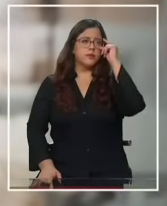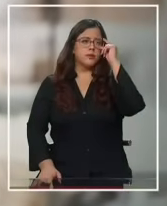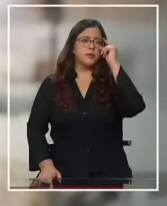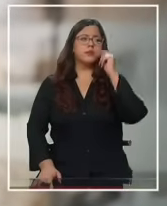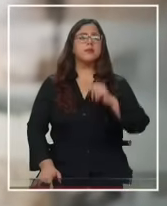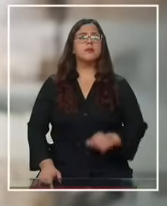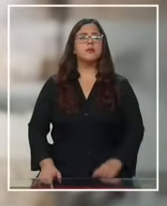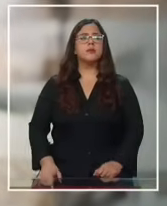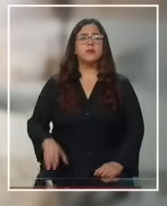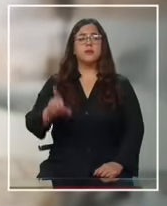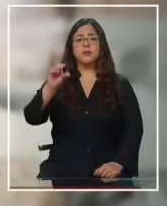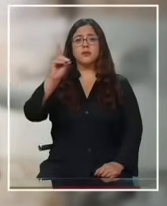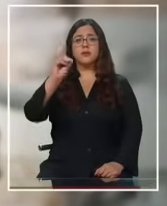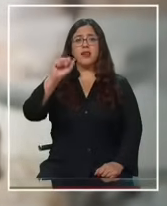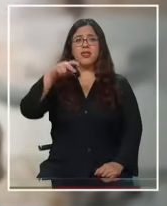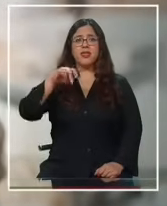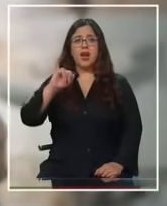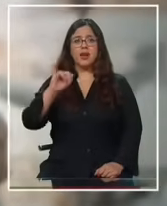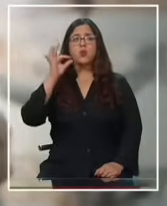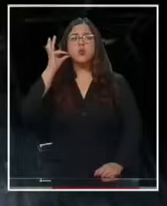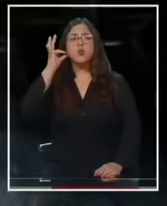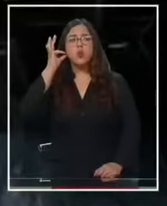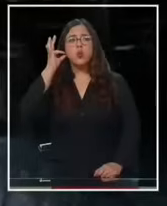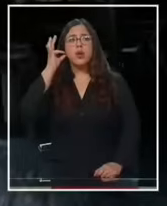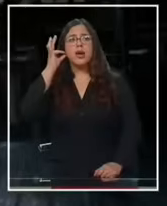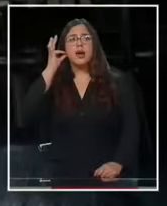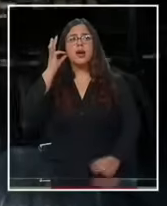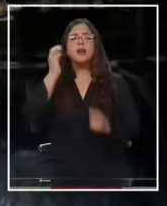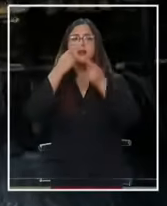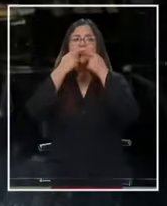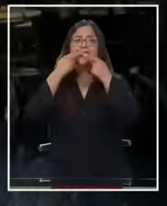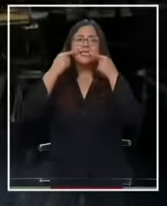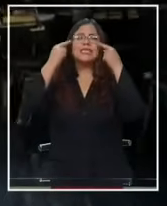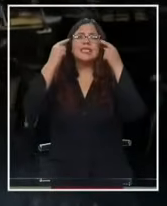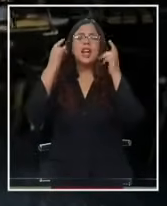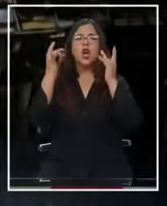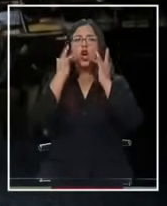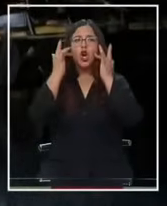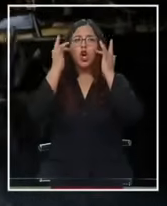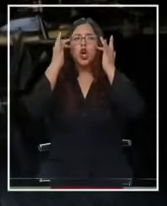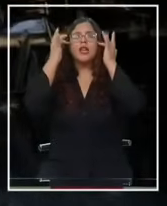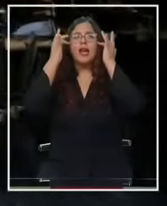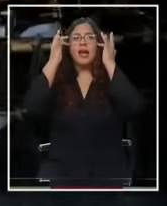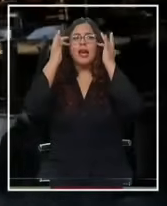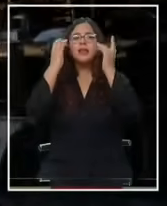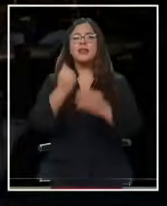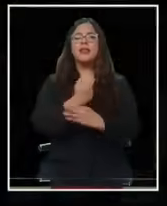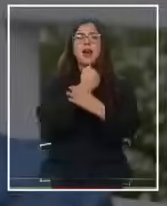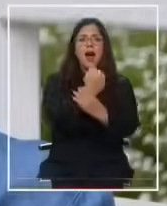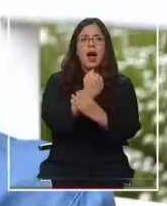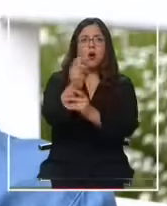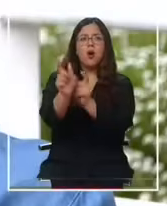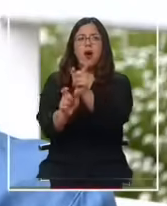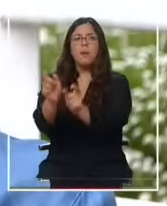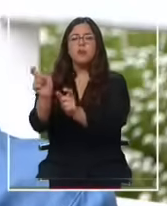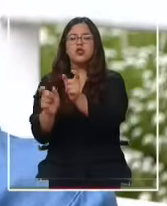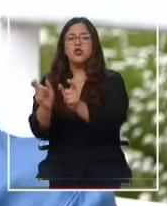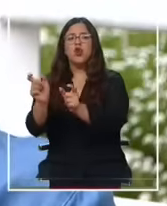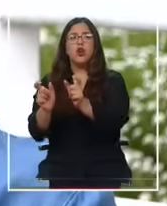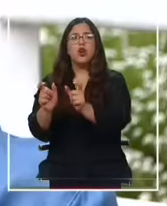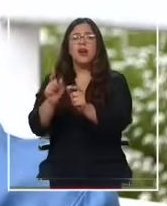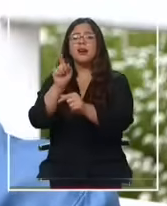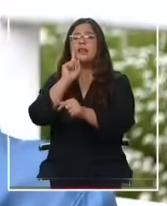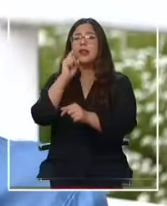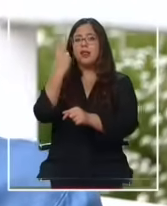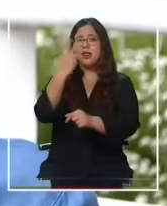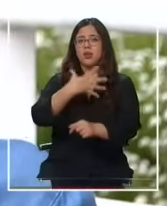La Dani era una chica sonriente, contenta, siempre dispuesta a ayudar a los demás. Mamá de